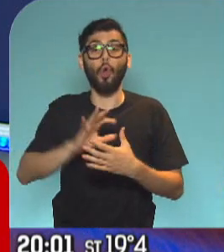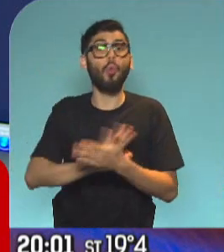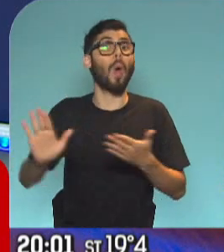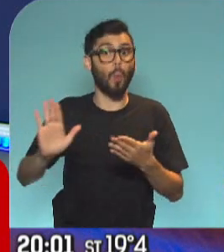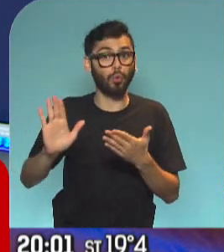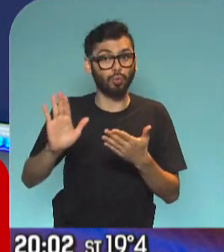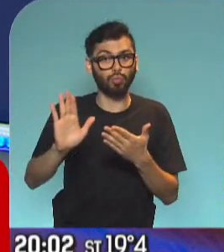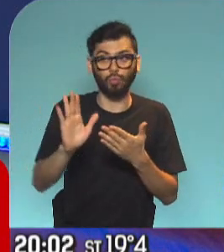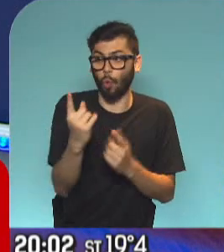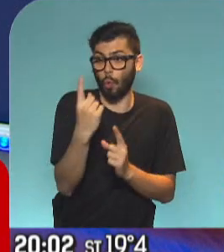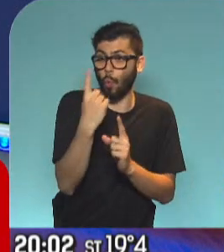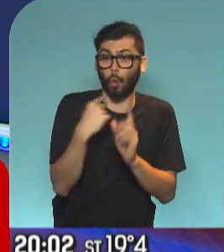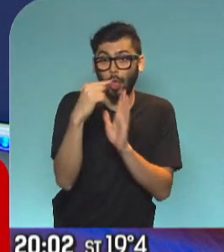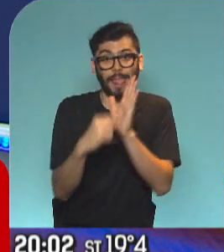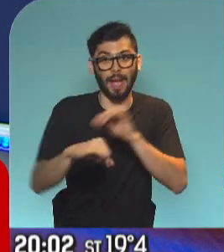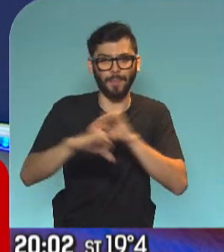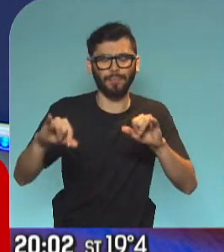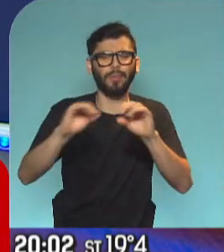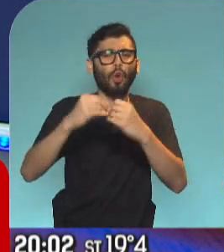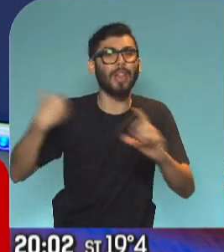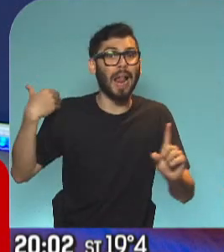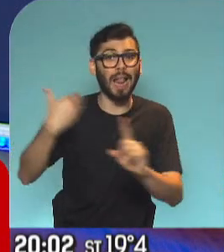horas. Y fíjense a cuánto ascendió el total, ya